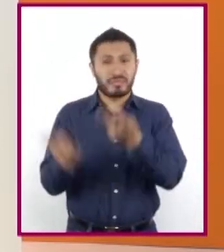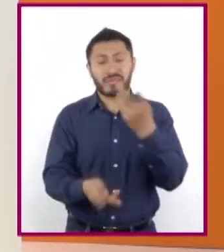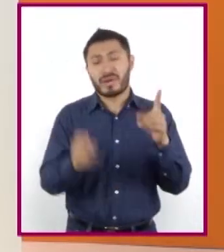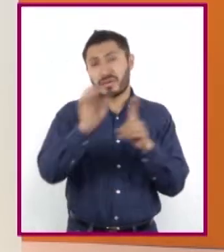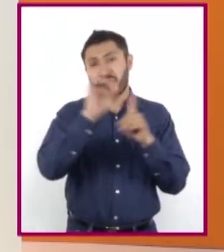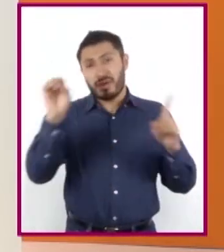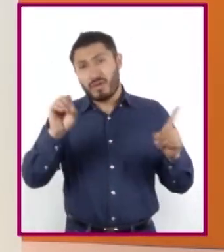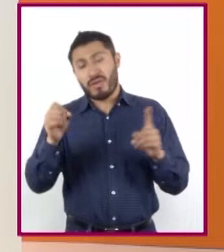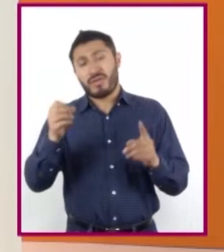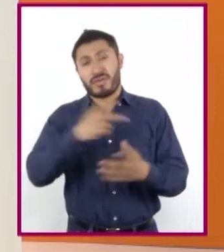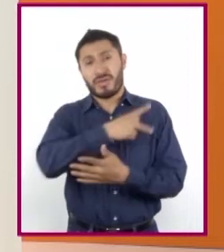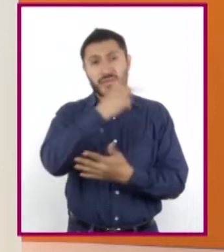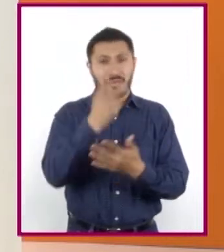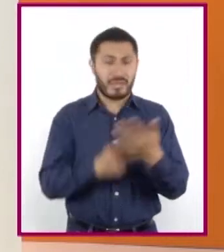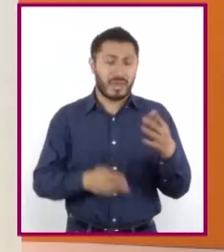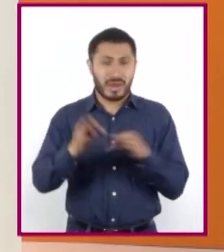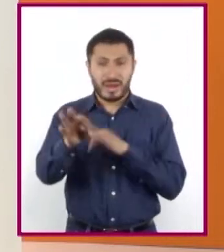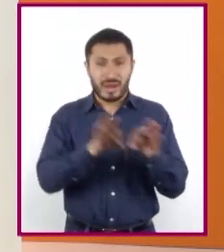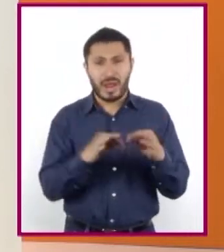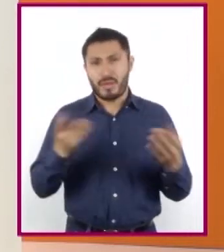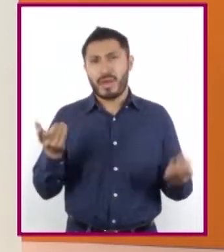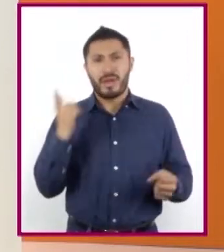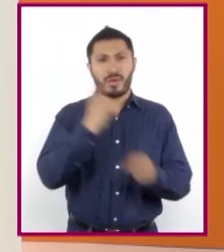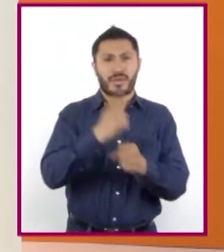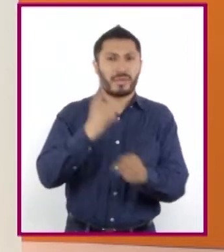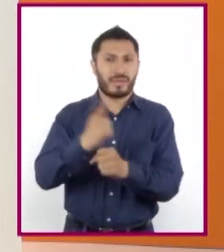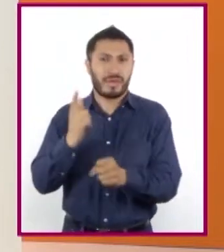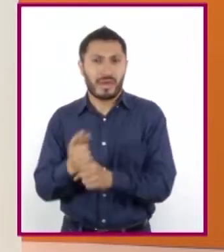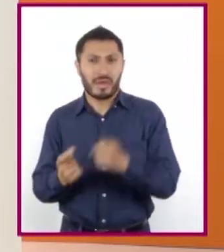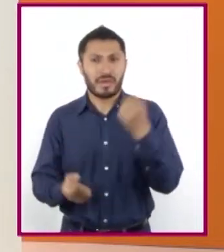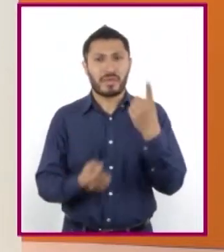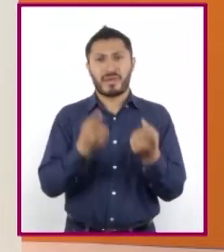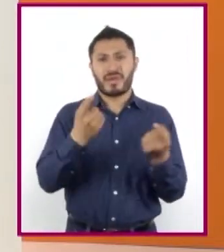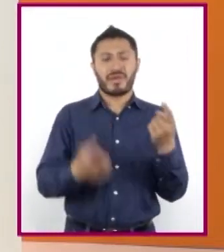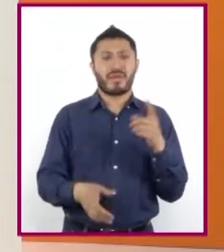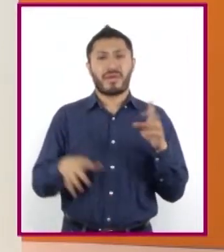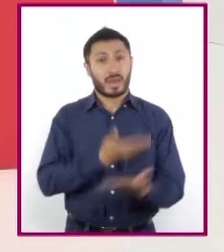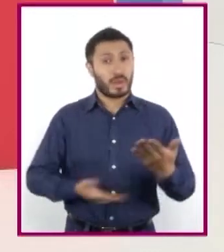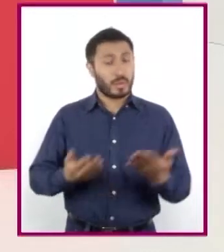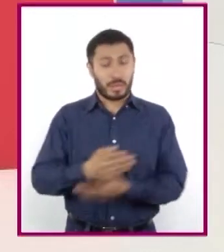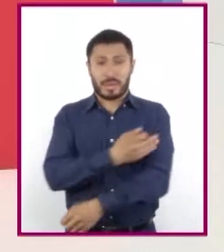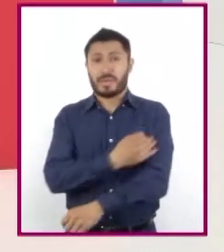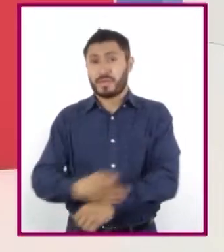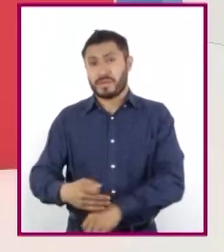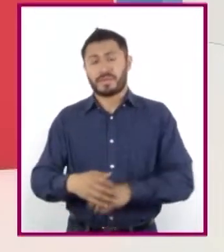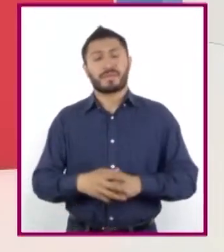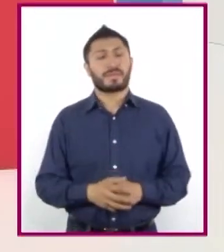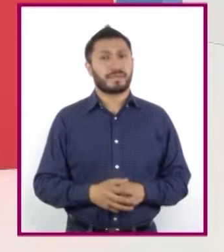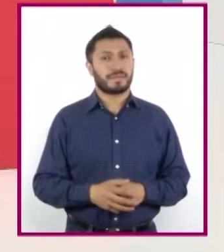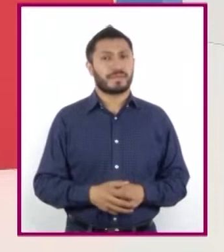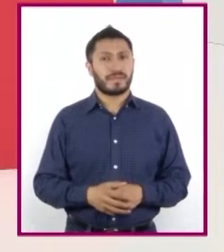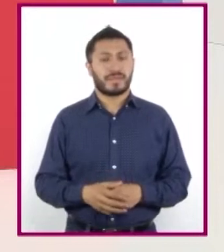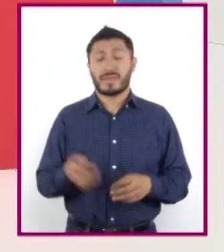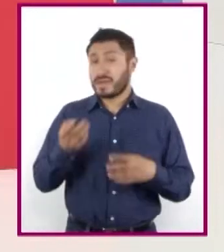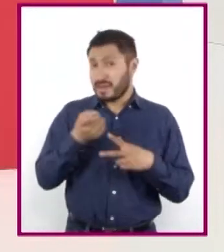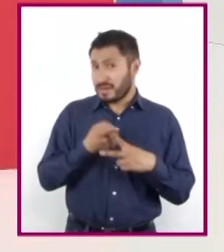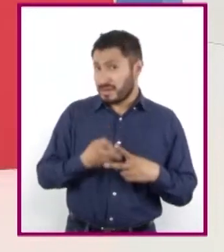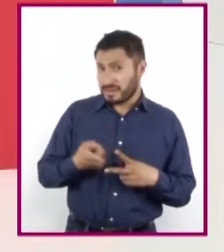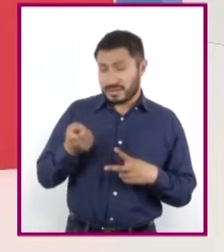del trabajo, así como la localización y selección de fuentes de información. Quiero comenzar la sesión de